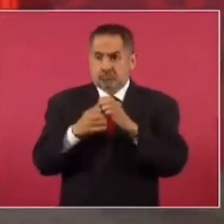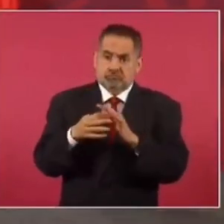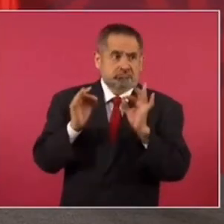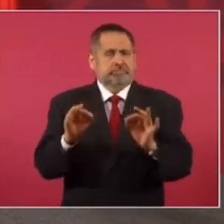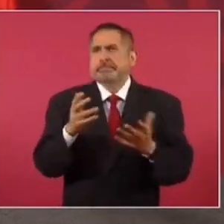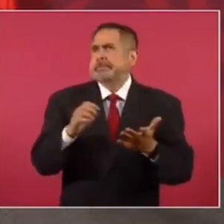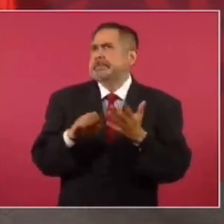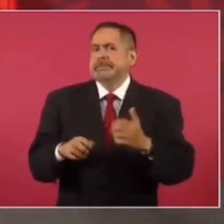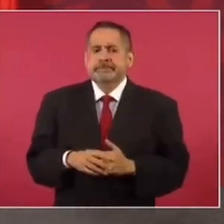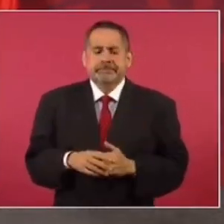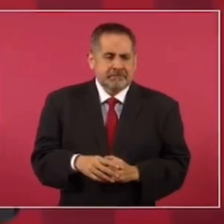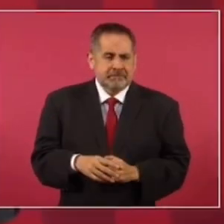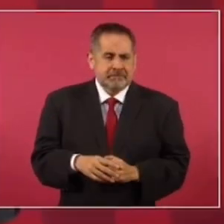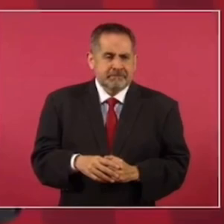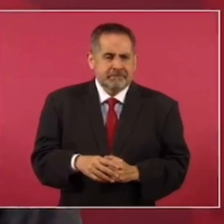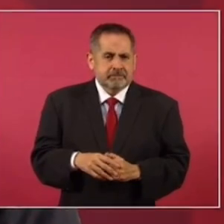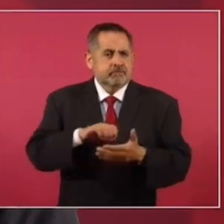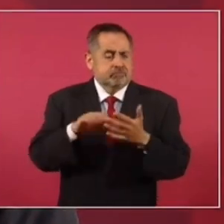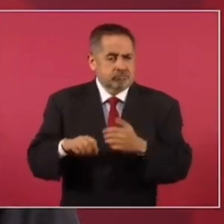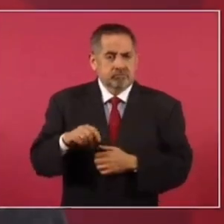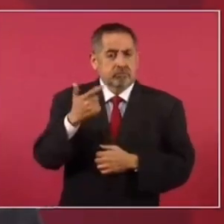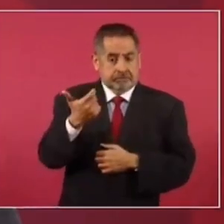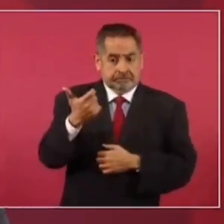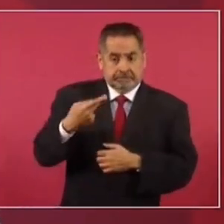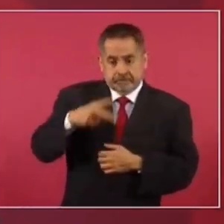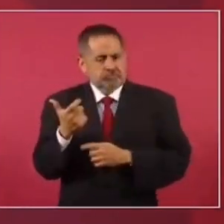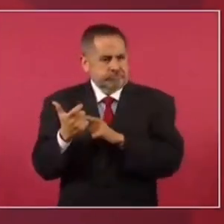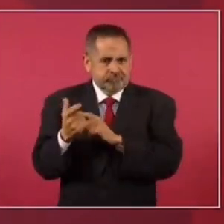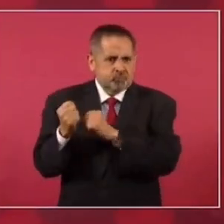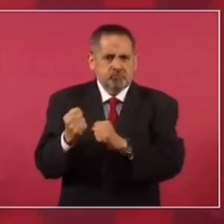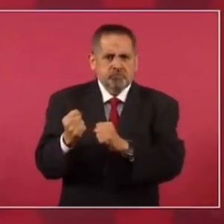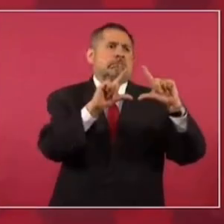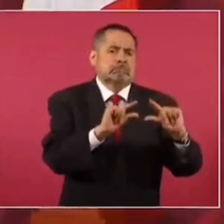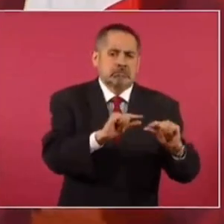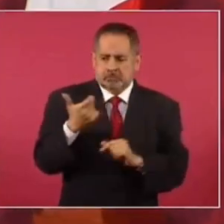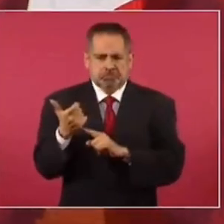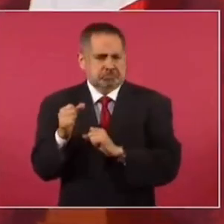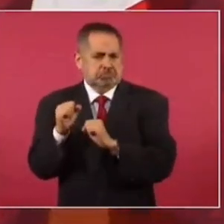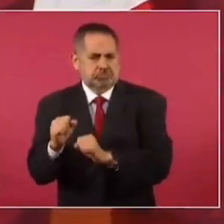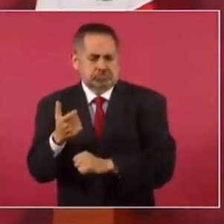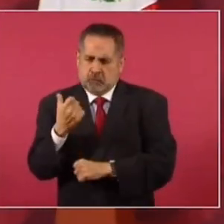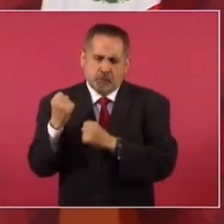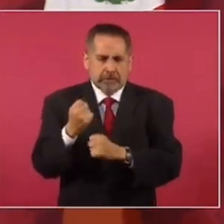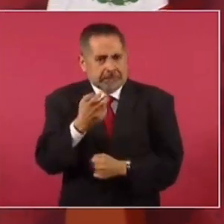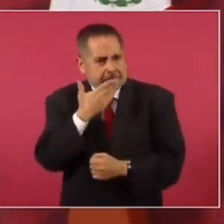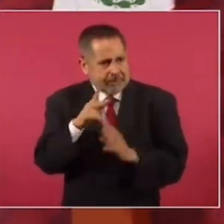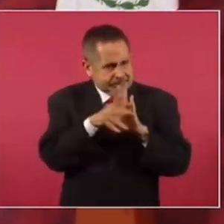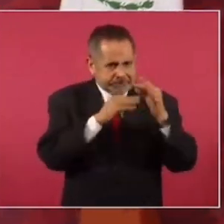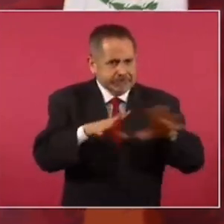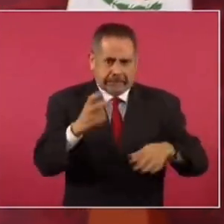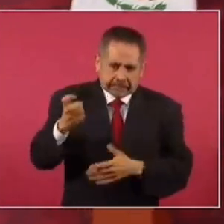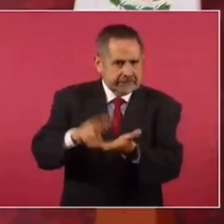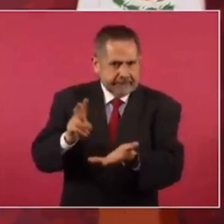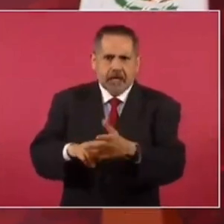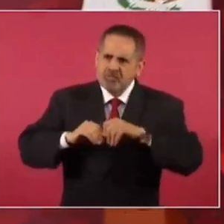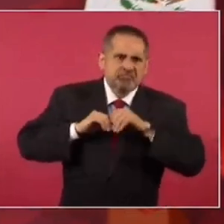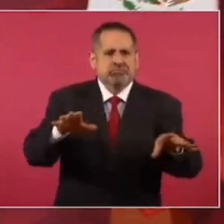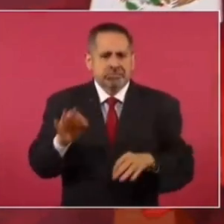es el que el peso sea la moneda menos devaluada en el mundo. Eso sí es